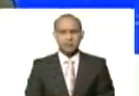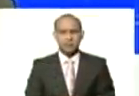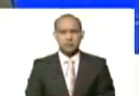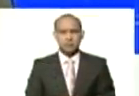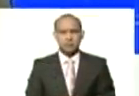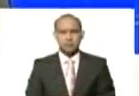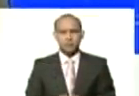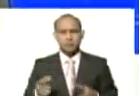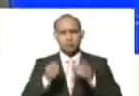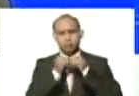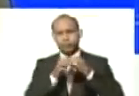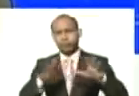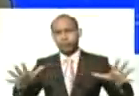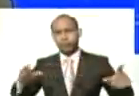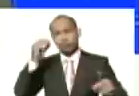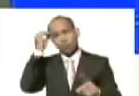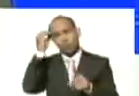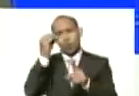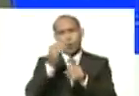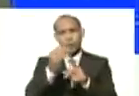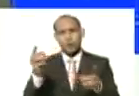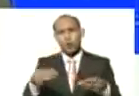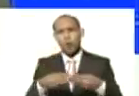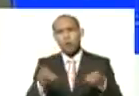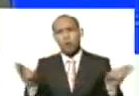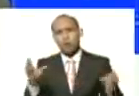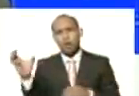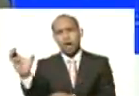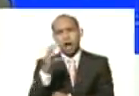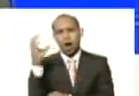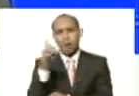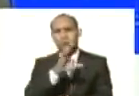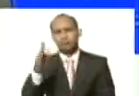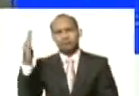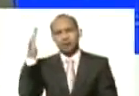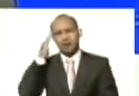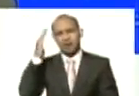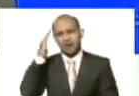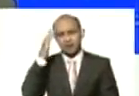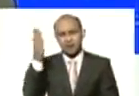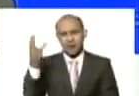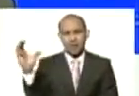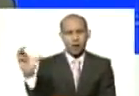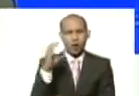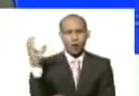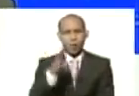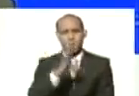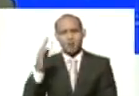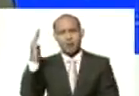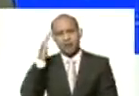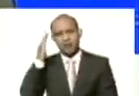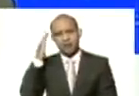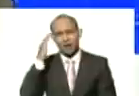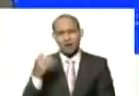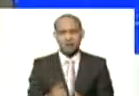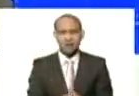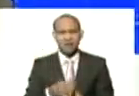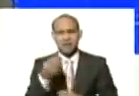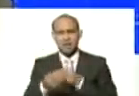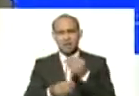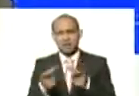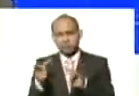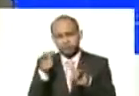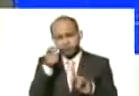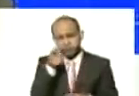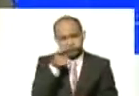Ya es un escándalo en la opinión pública colombiana. Ya se sabe en la opinión pública colombiana. Quien haya podido hacer un